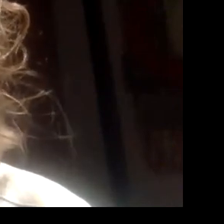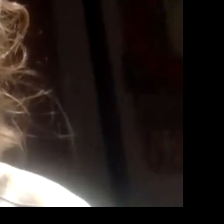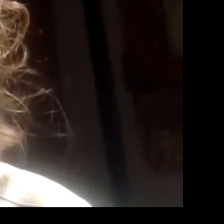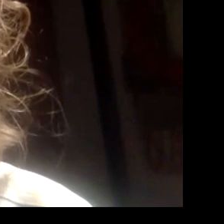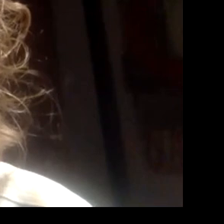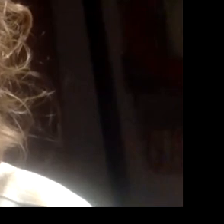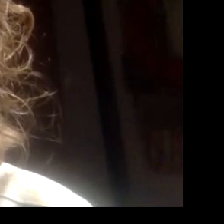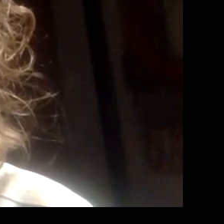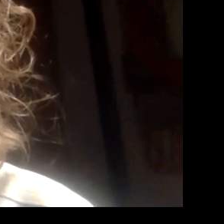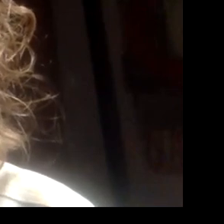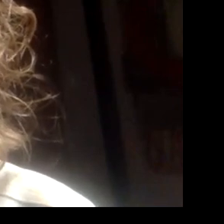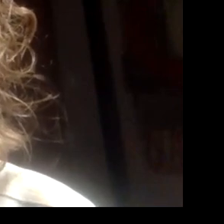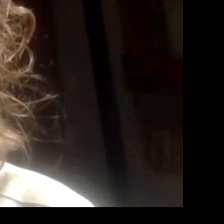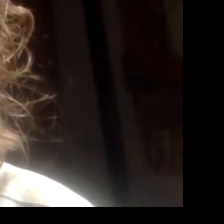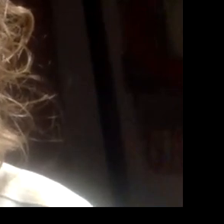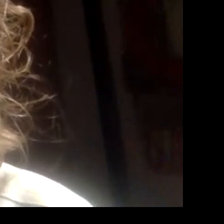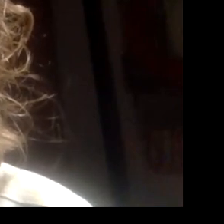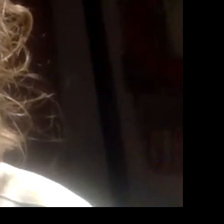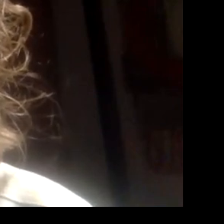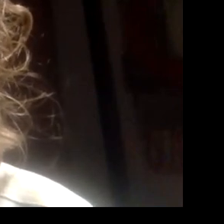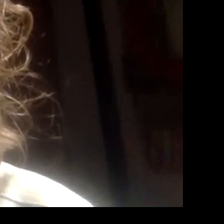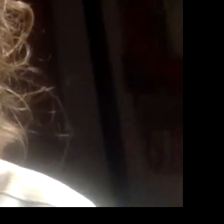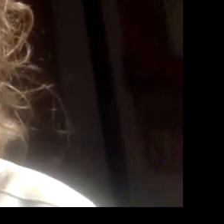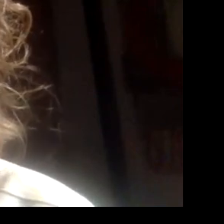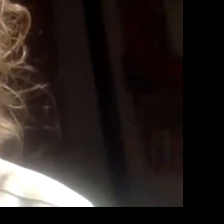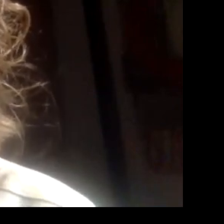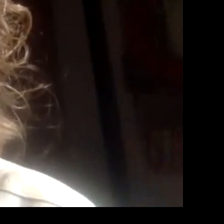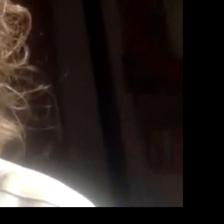empezar, vamos a partir compartiendo.